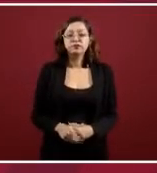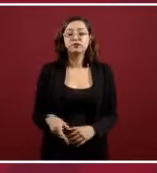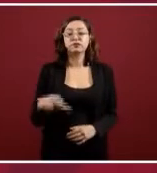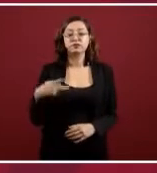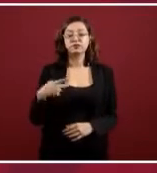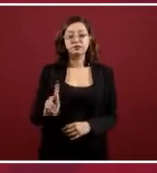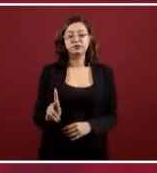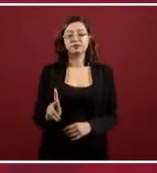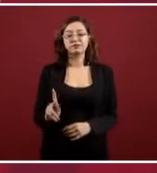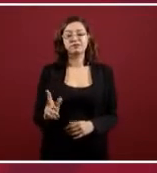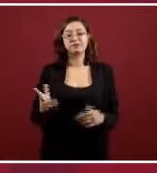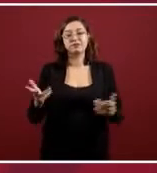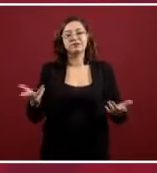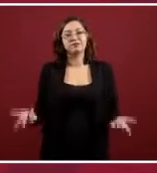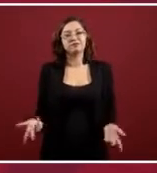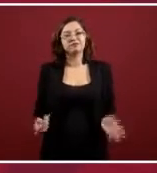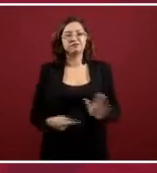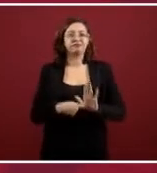Pero mostraron el cobre.